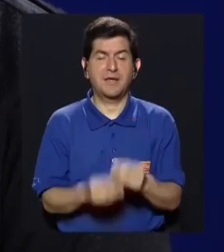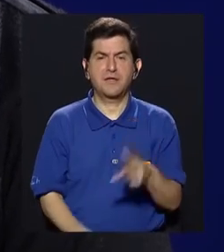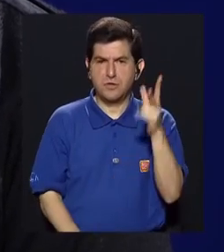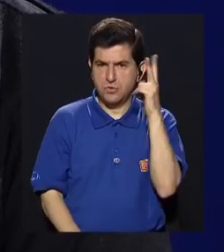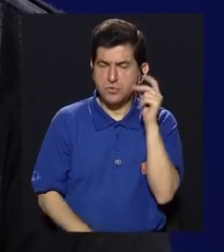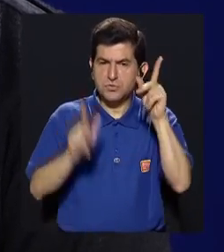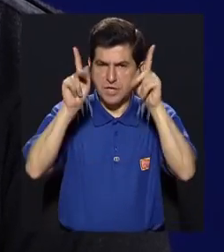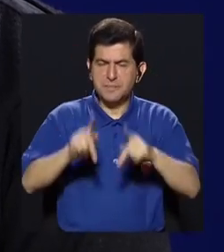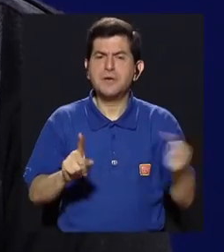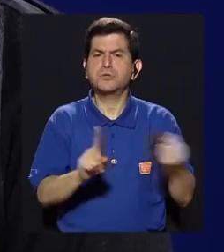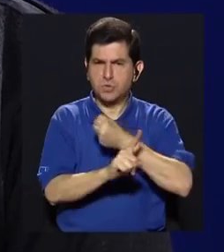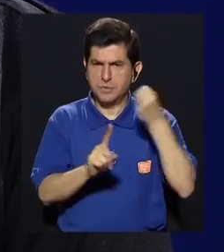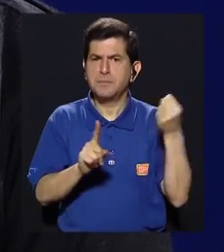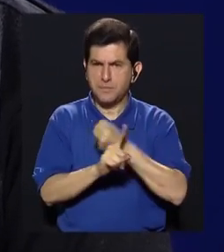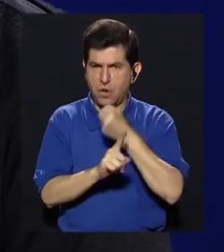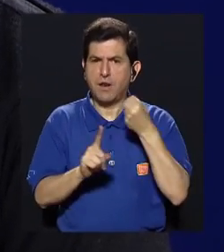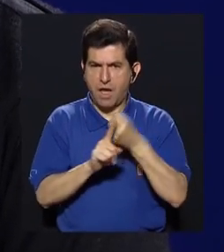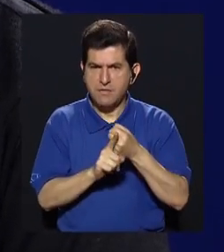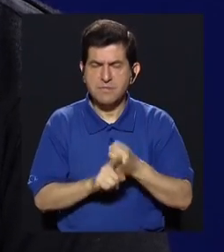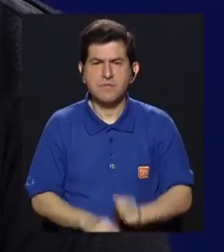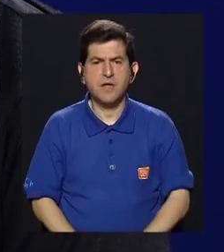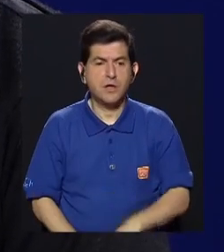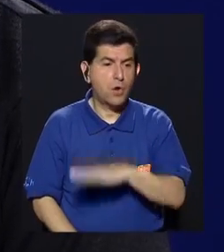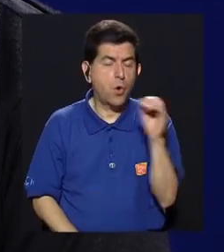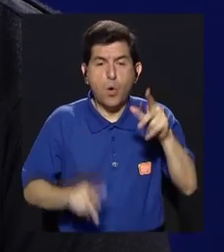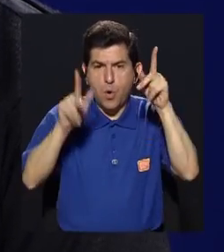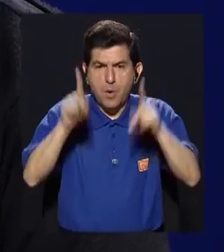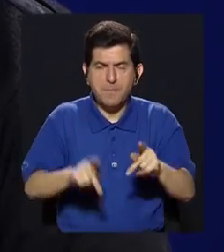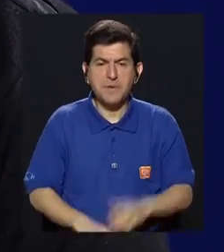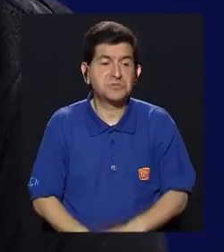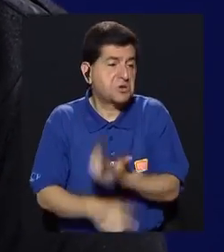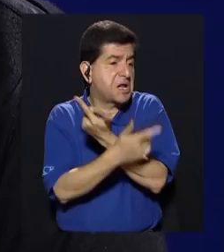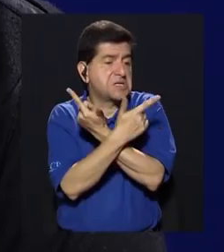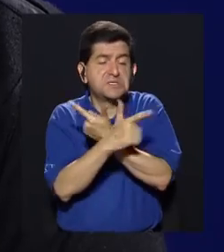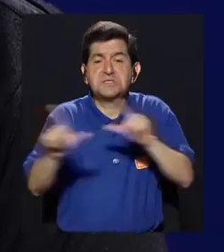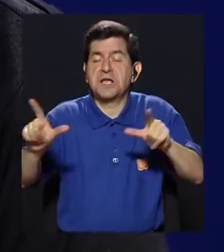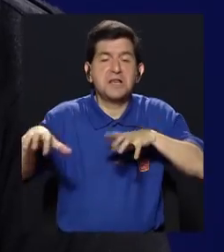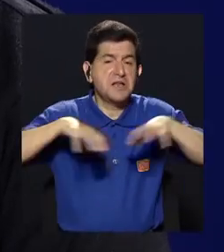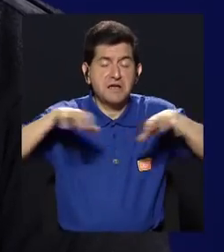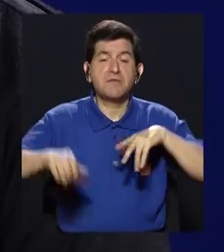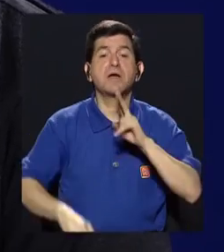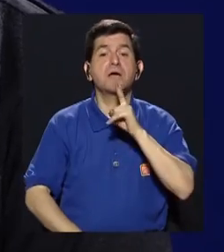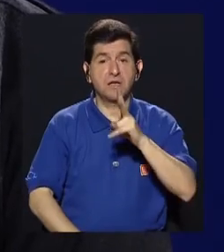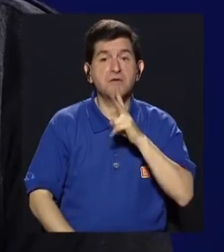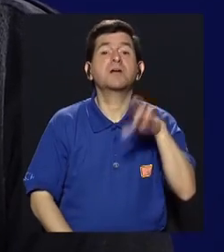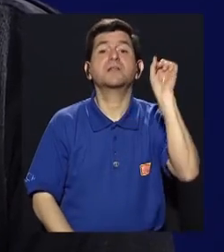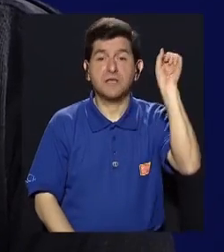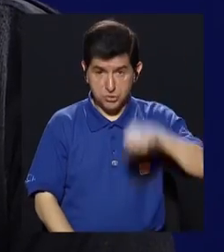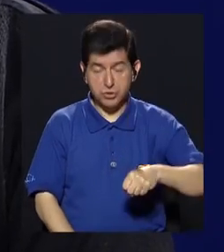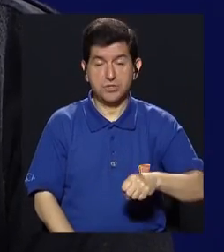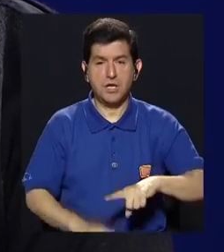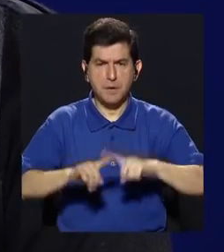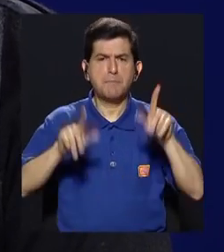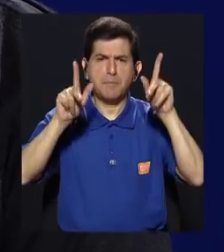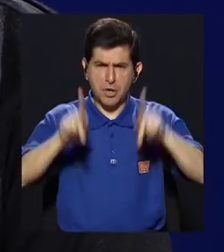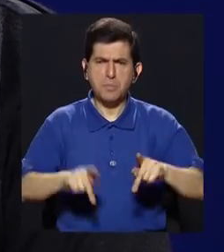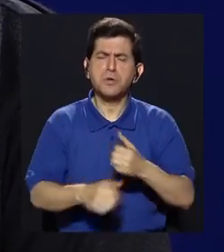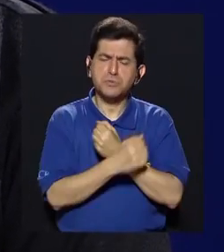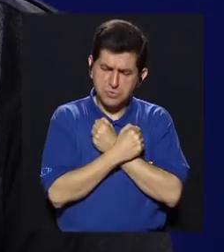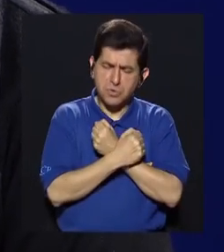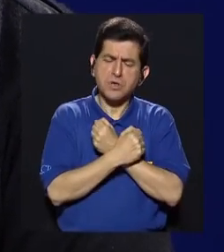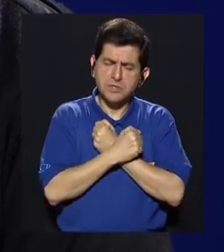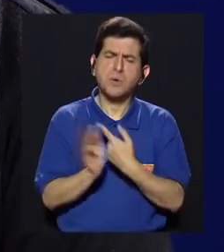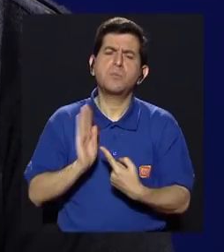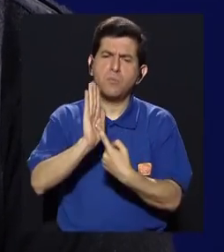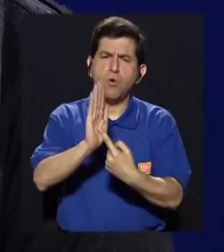entonces sinceramente prejuicio no tal vez lo único es que sí si entra uno con un poco de temor verdad porque no escuchado que son gente violenta